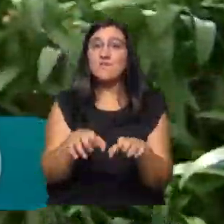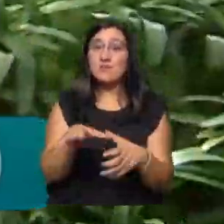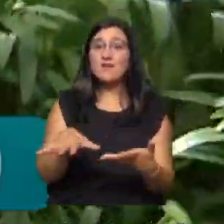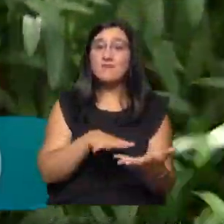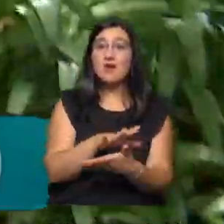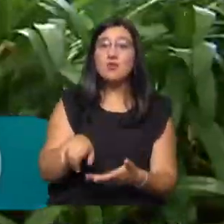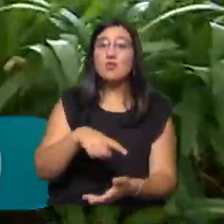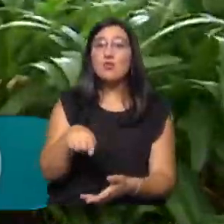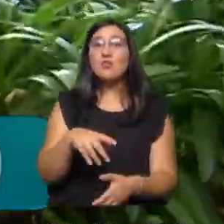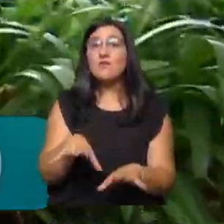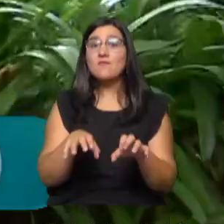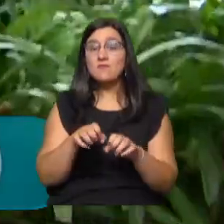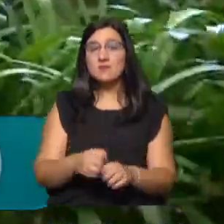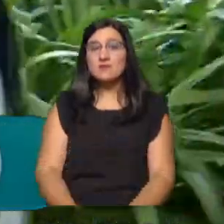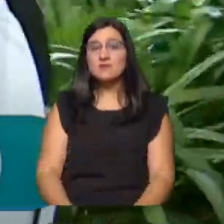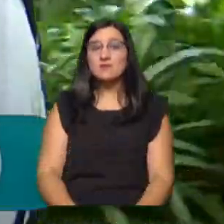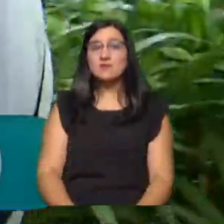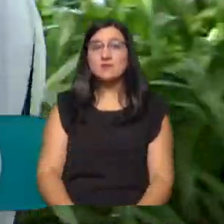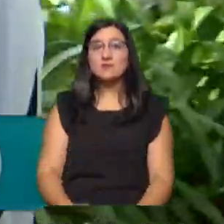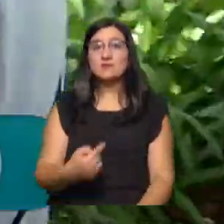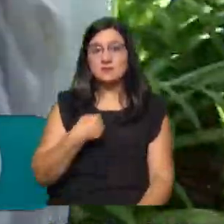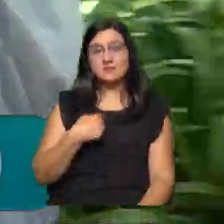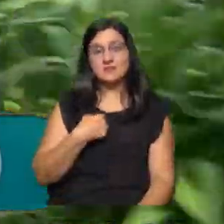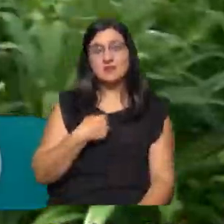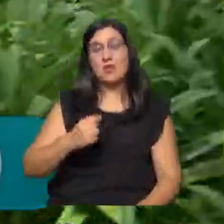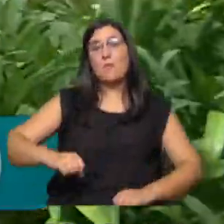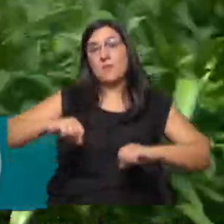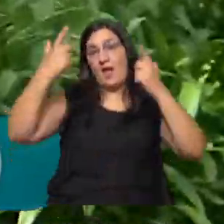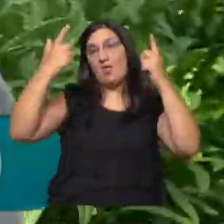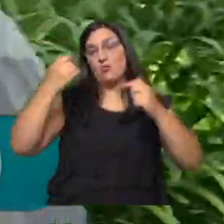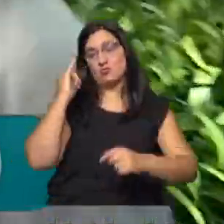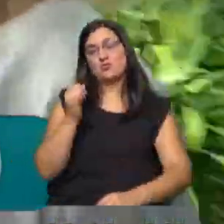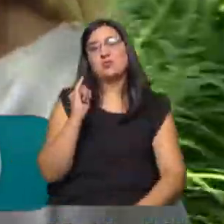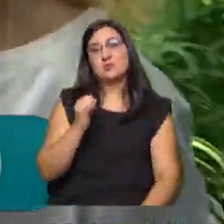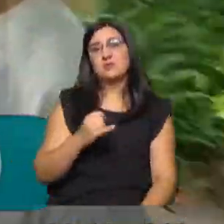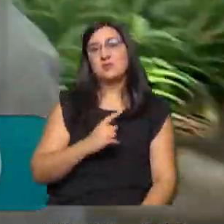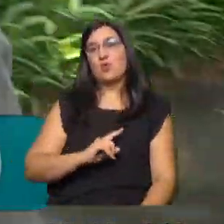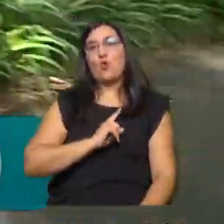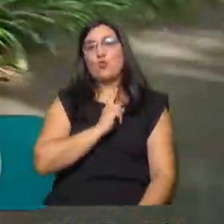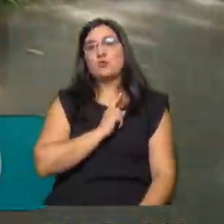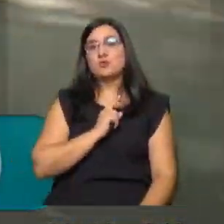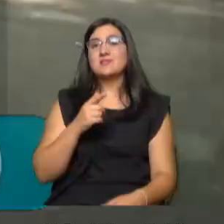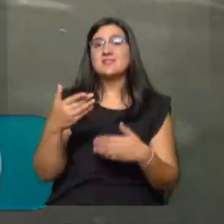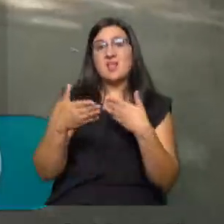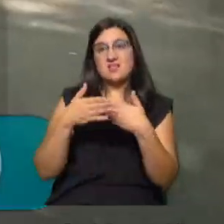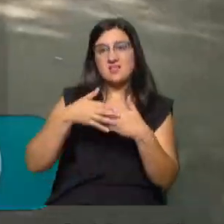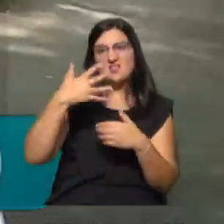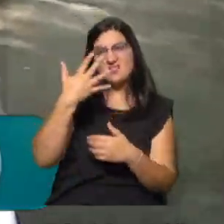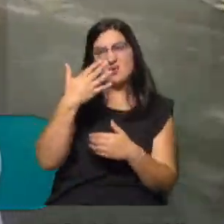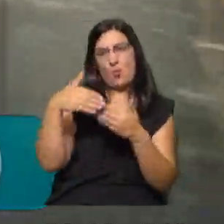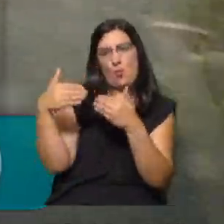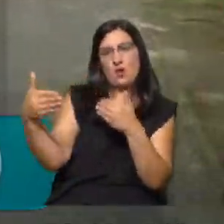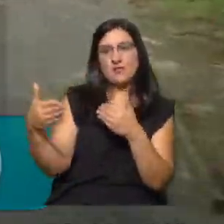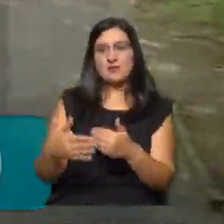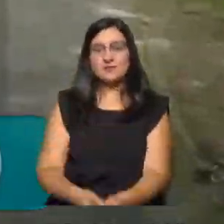dónde son, vecina? Buen día. Pradense, a mucha honra. Qué lindo. Pradense, a pocas cuadras, 5 o 6 cuadras de acá.